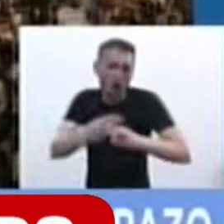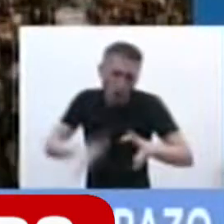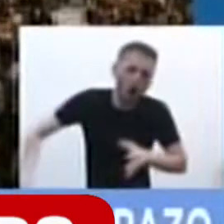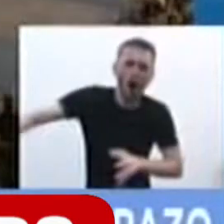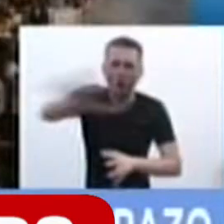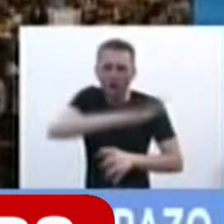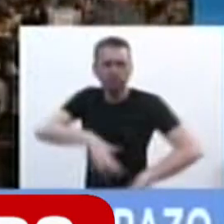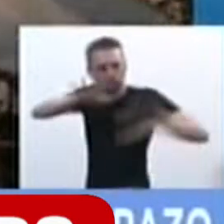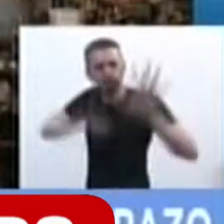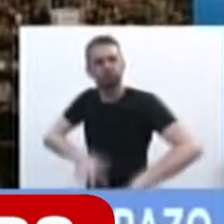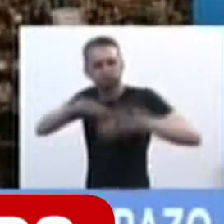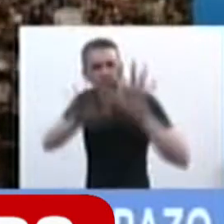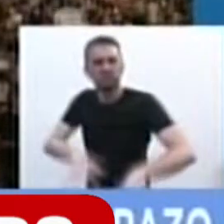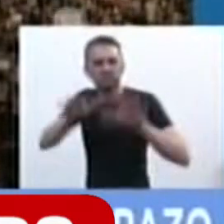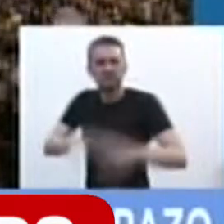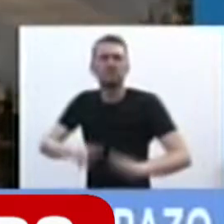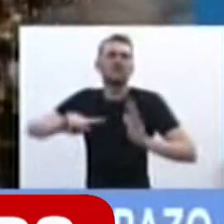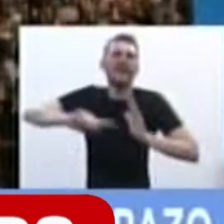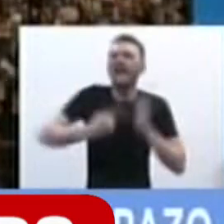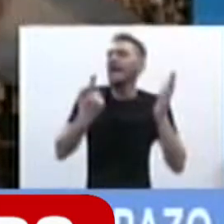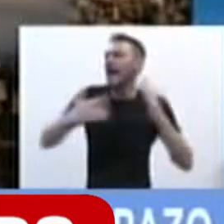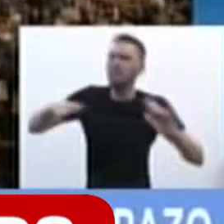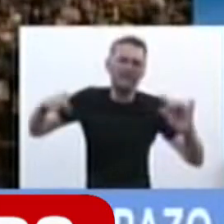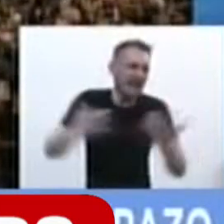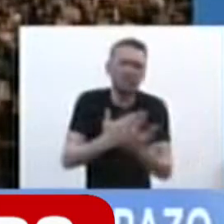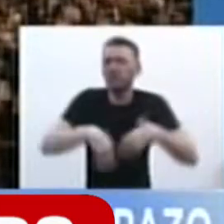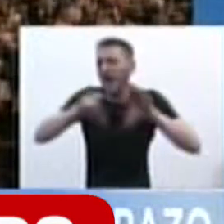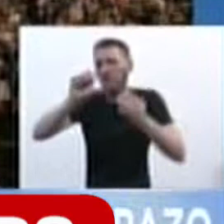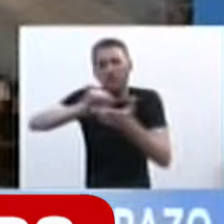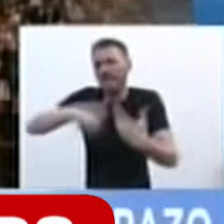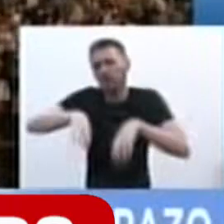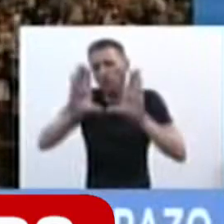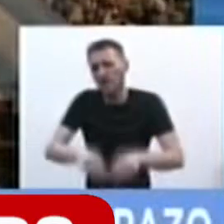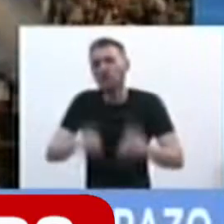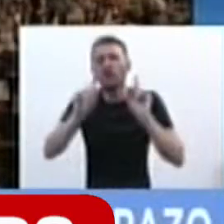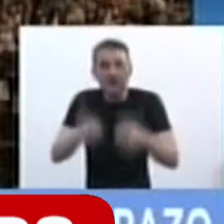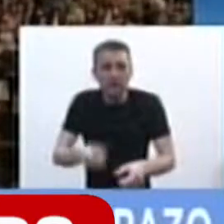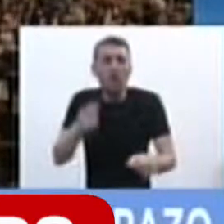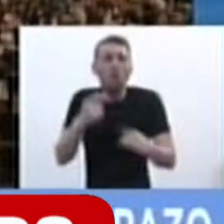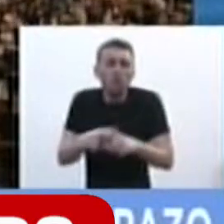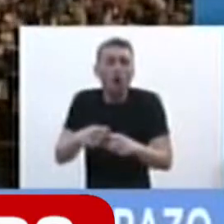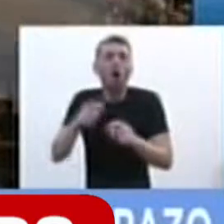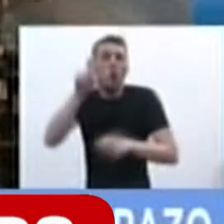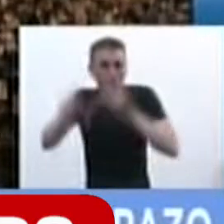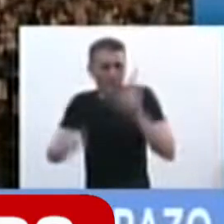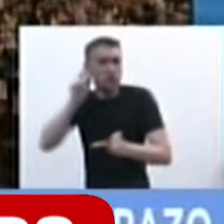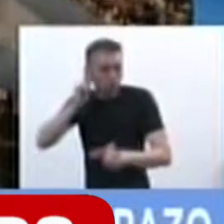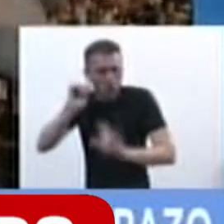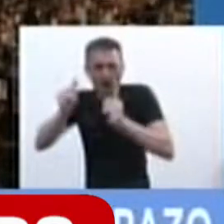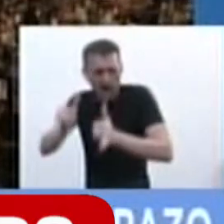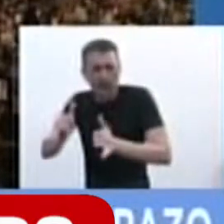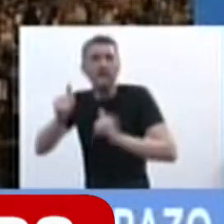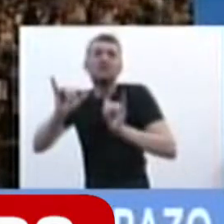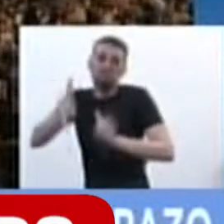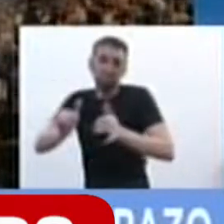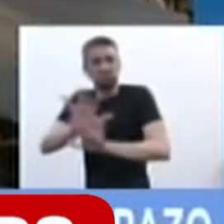nuestras ciudades capitales, en todas las plazas de las ciudades de nuestro país, y por las no tan pibas, y lo hago agradeciendo en